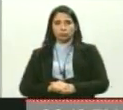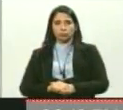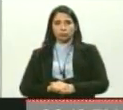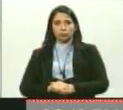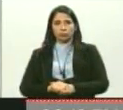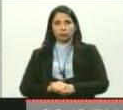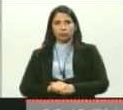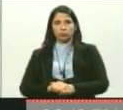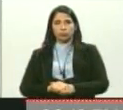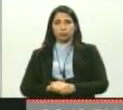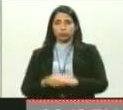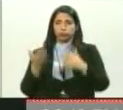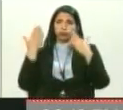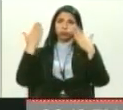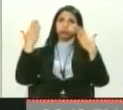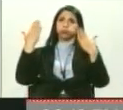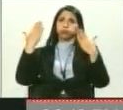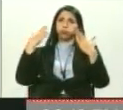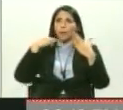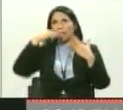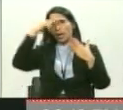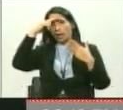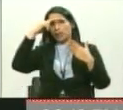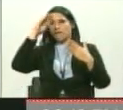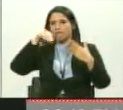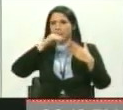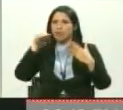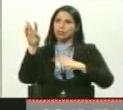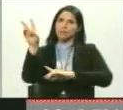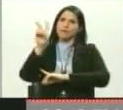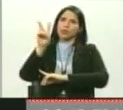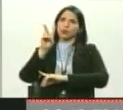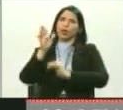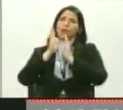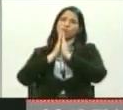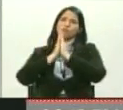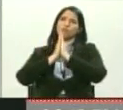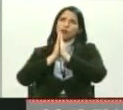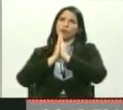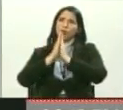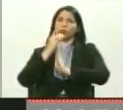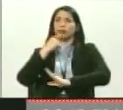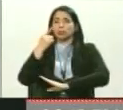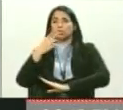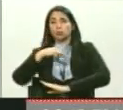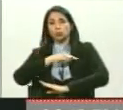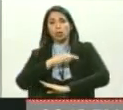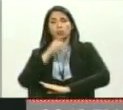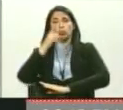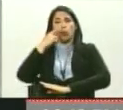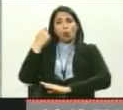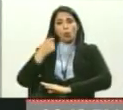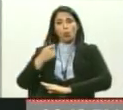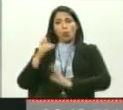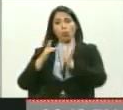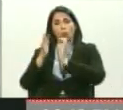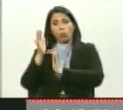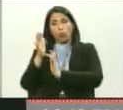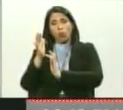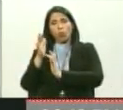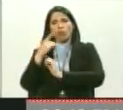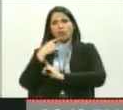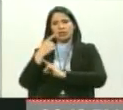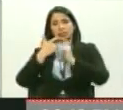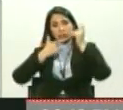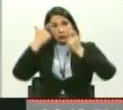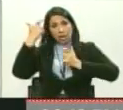Santísimo Padre, bendice a Venezuela. Y para decirle a nuestro Señor Jesucristo, como decía el